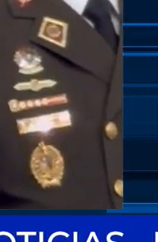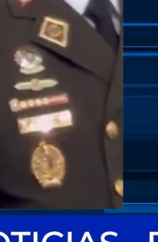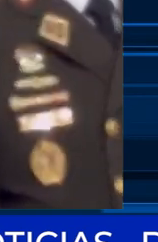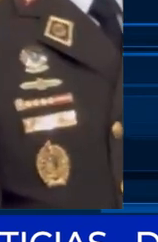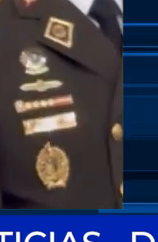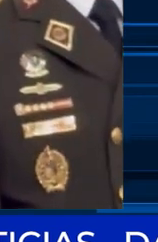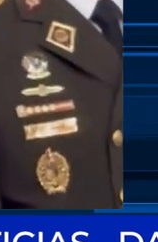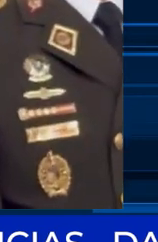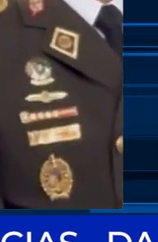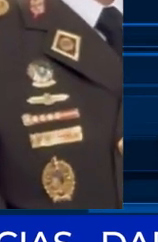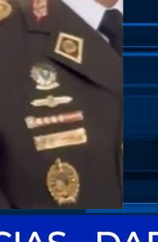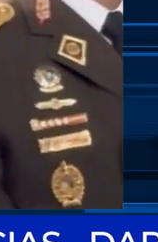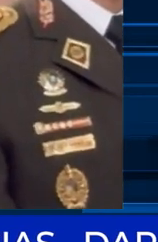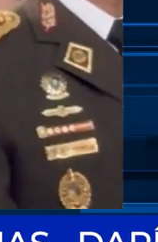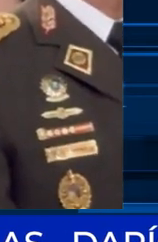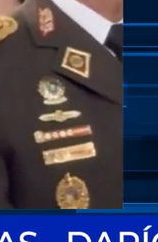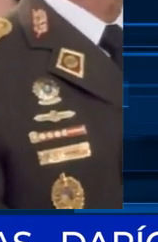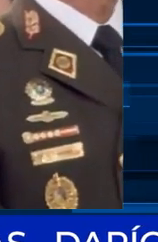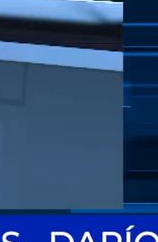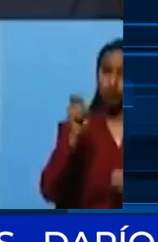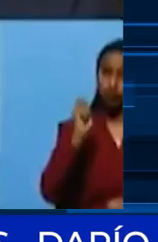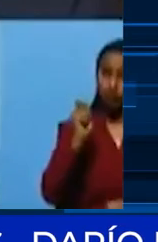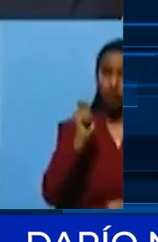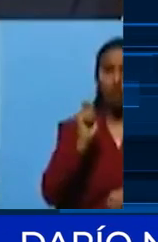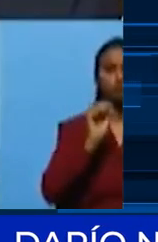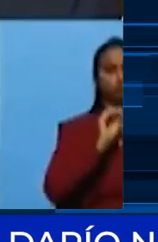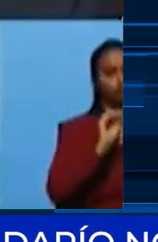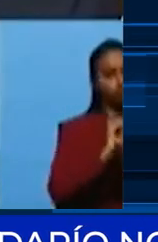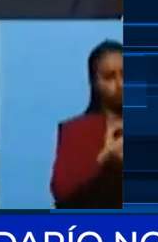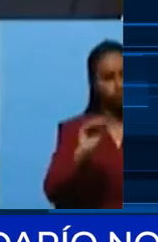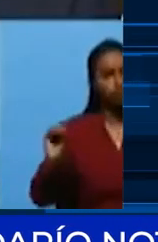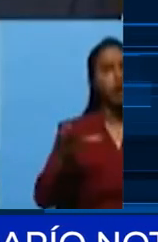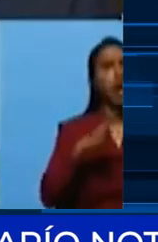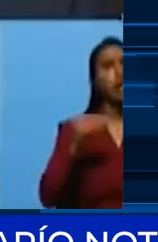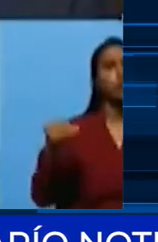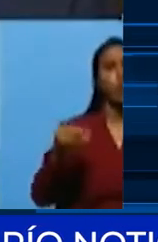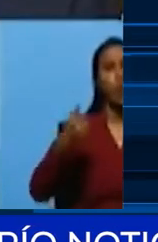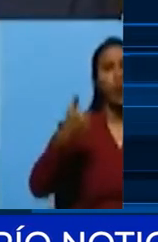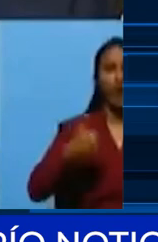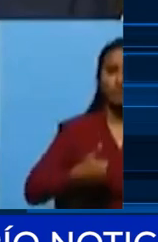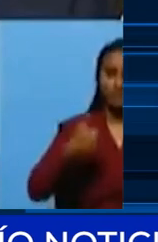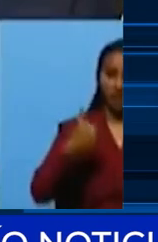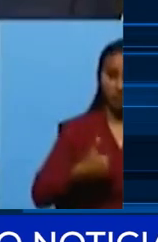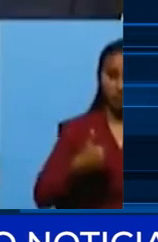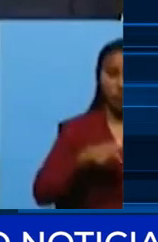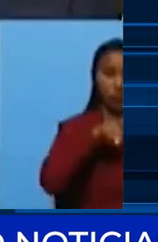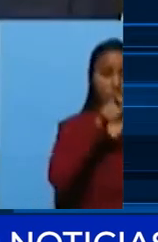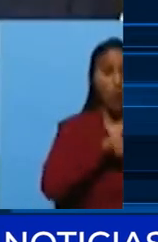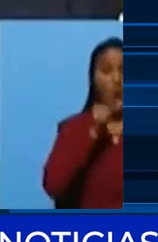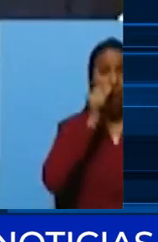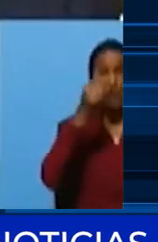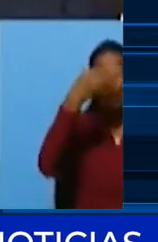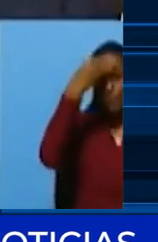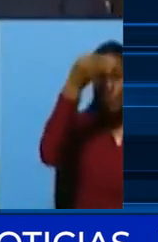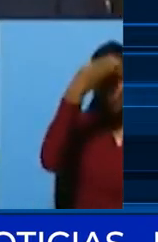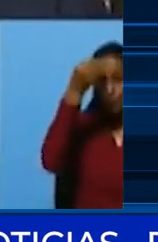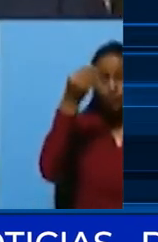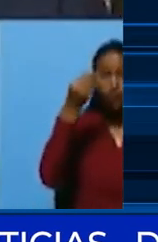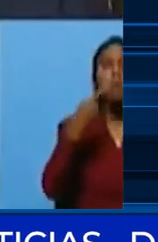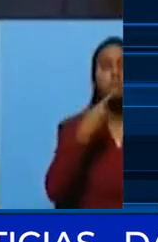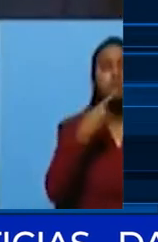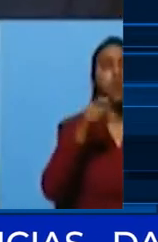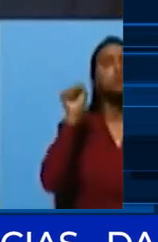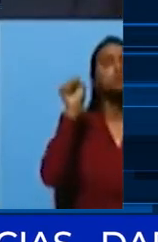bienes incautados que ya están siendo retenidos de maduro funcionarios del régimen de maduro y sus respiradores explican los senadores en un